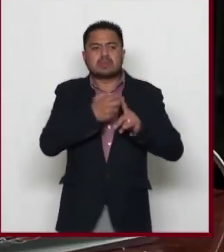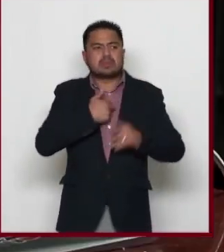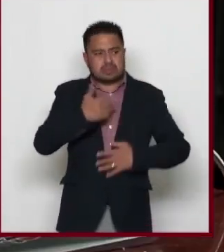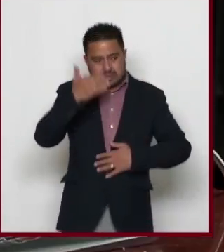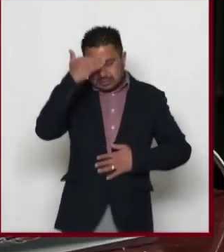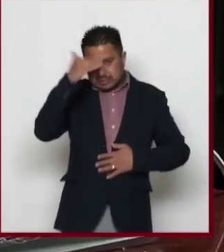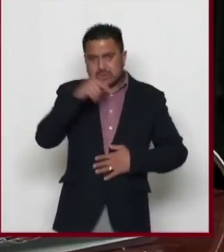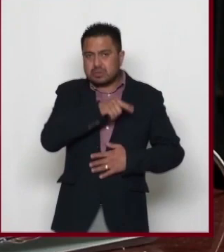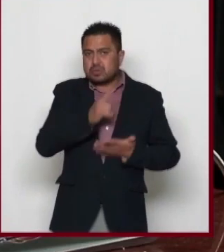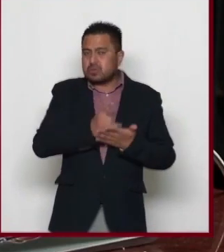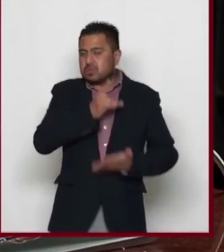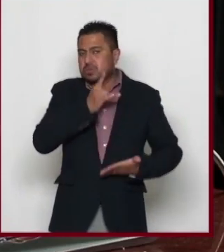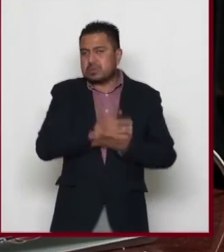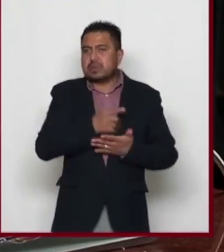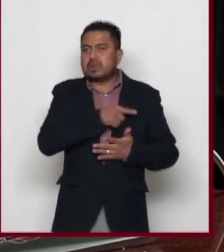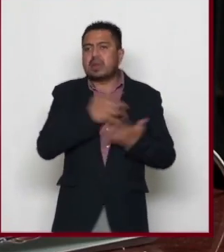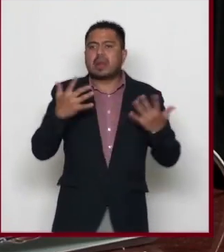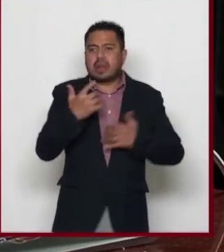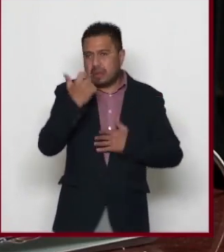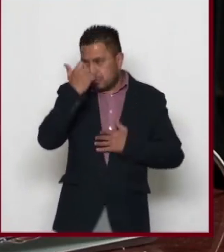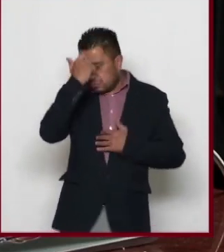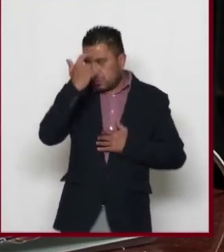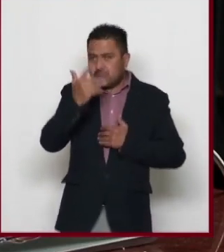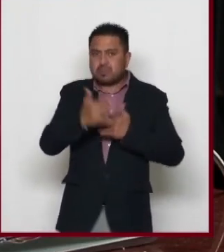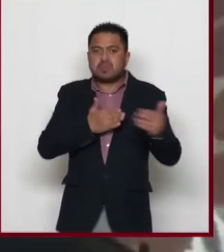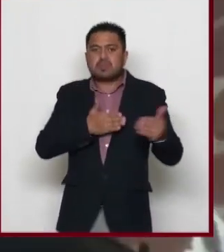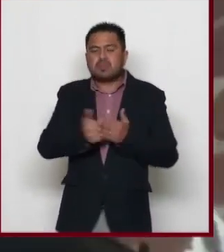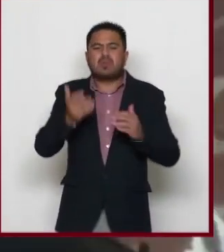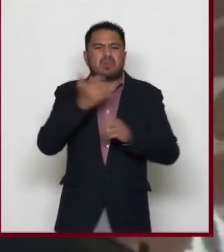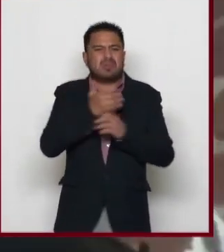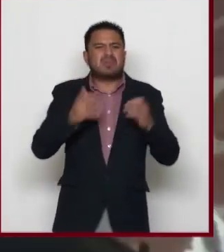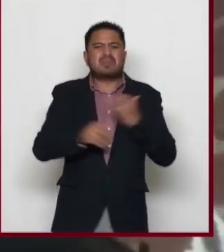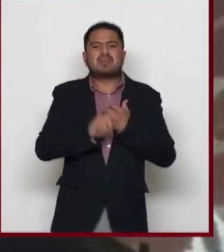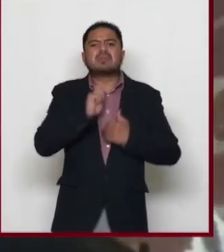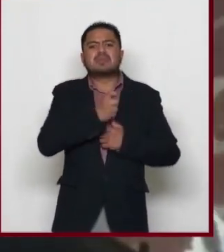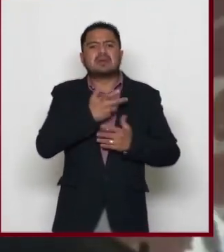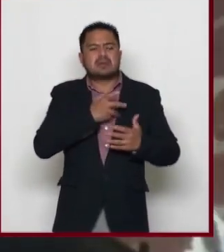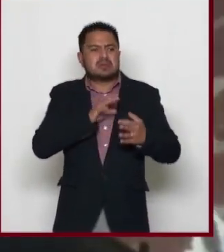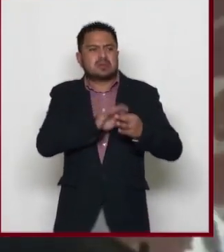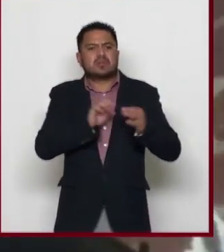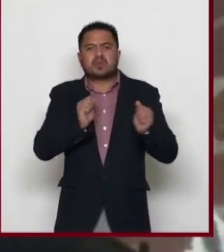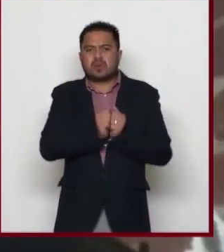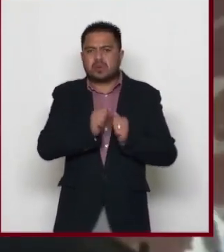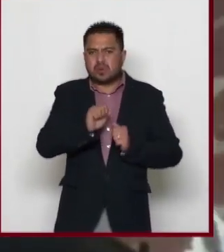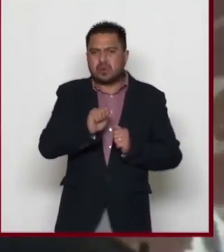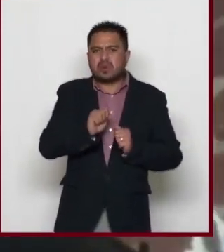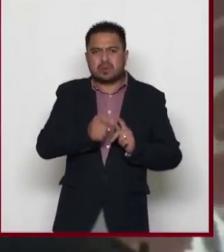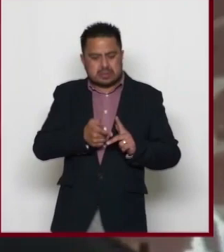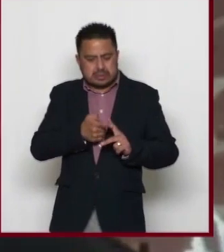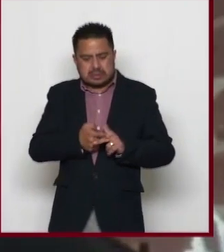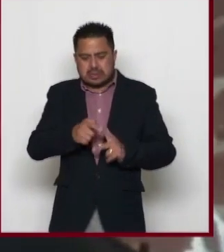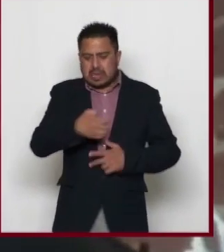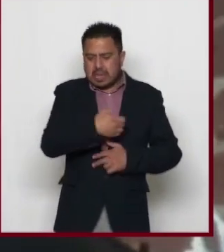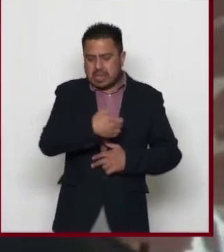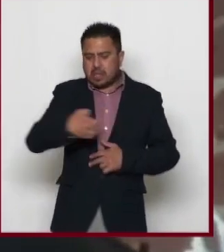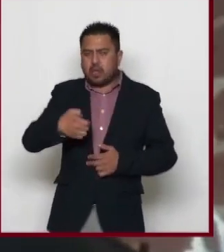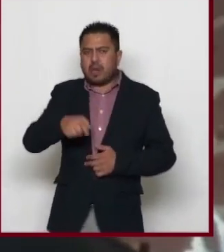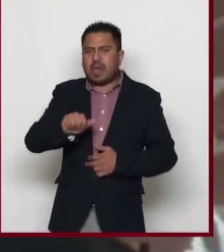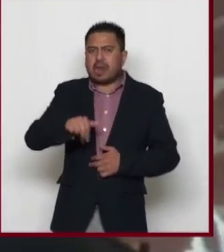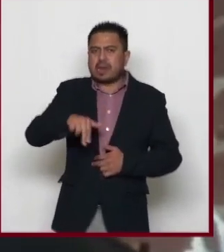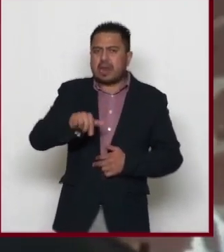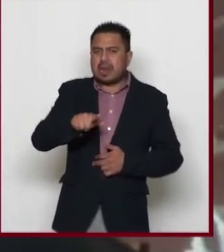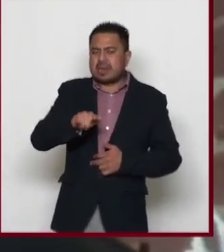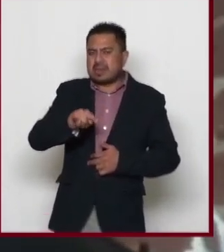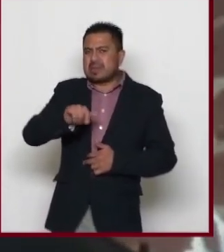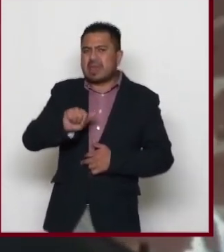de matemáticas realmente fue lo que yo sepa, lo único que él innovó, cosas que tenían que ver con